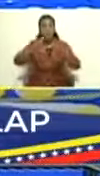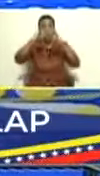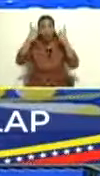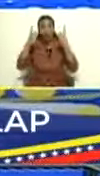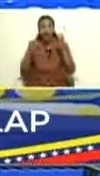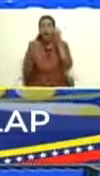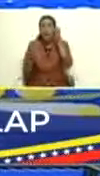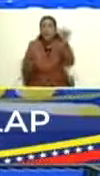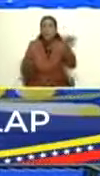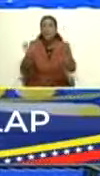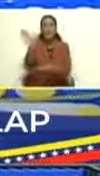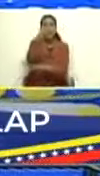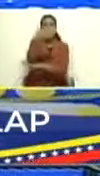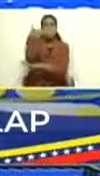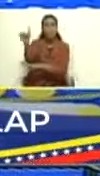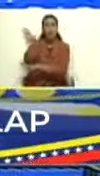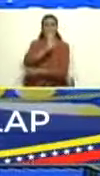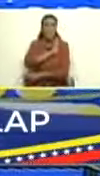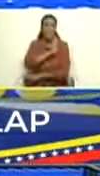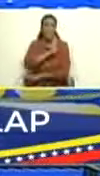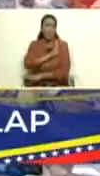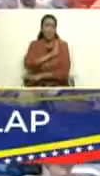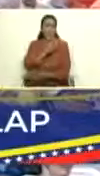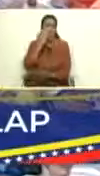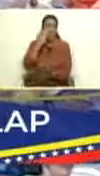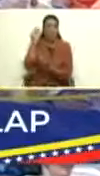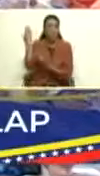Allá está la bandera hermosa.